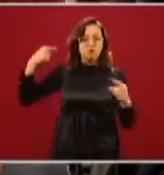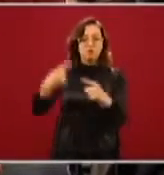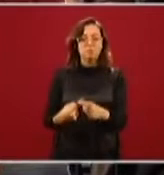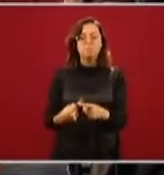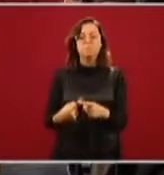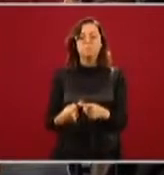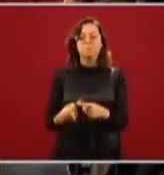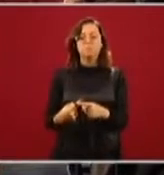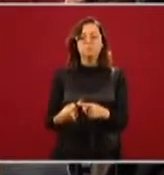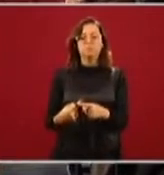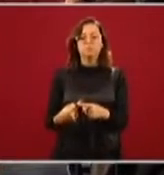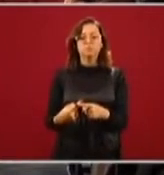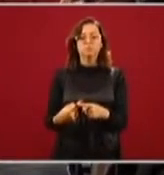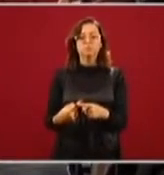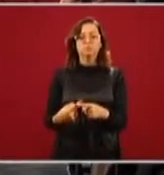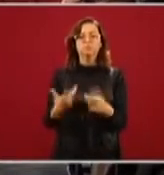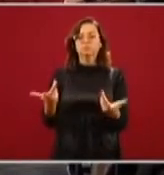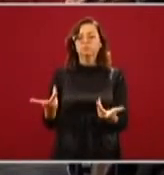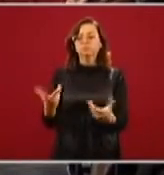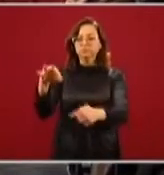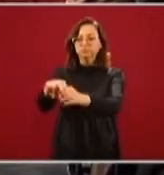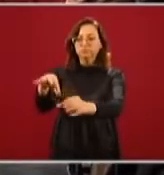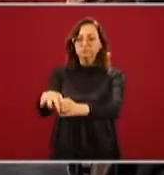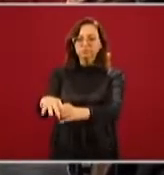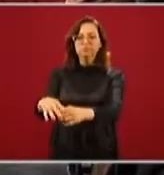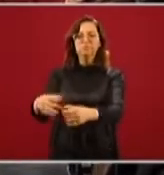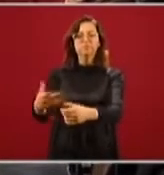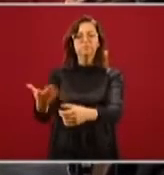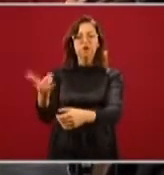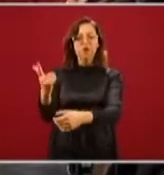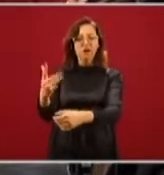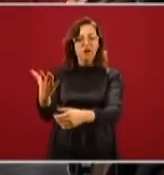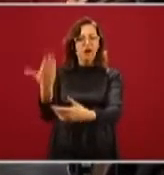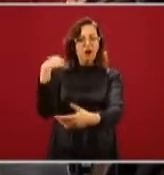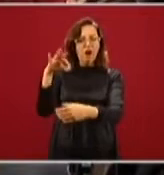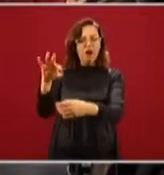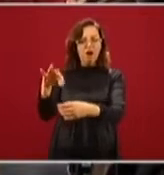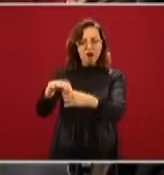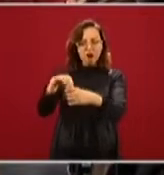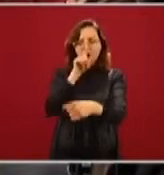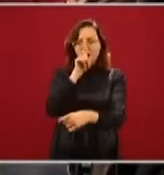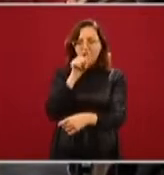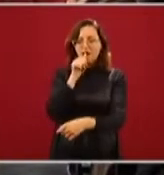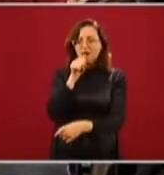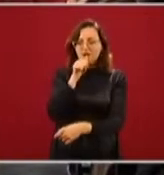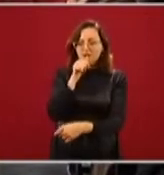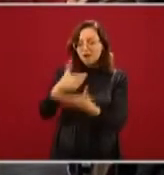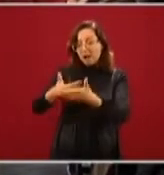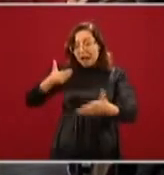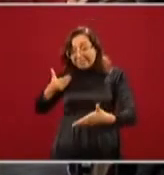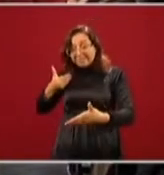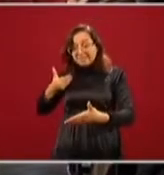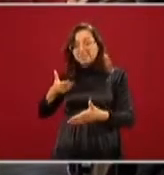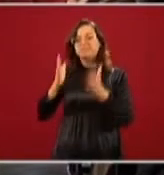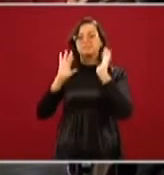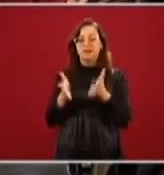antes de que fueran las elecciones, ya se estaba trabajando en los conceptos operacionales que aquí se derivan en el diseño